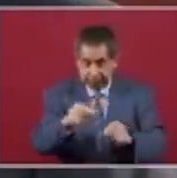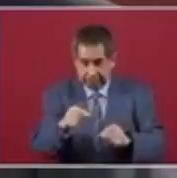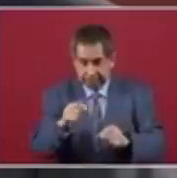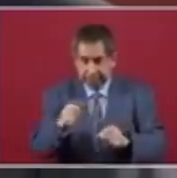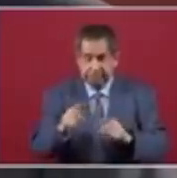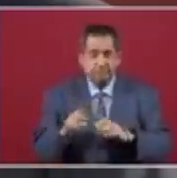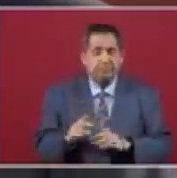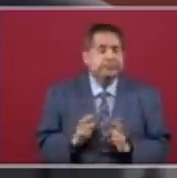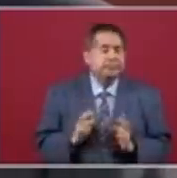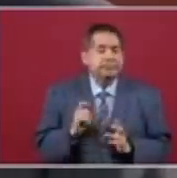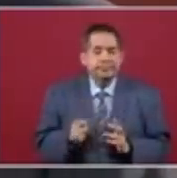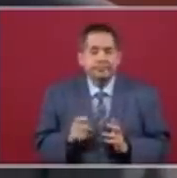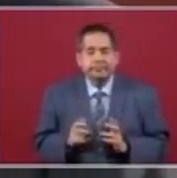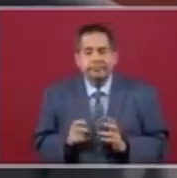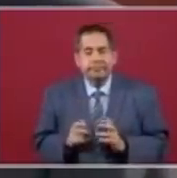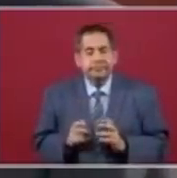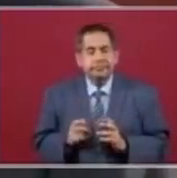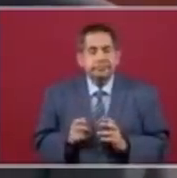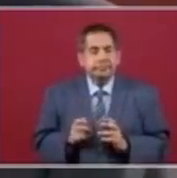nos estén